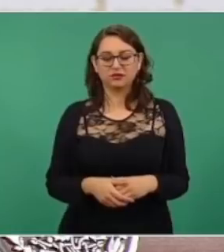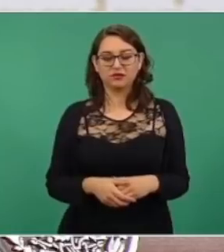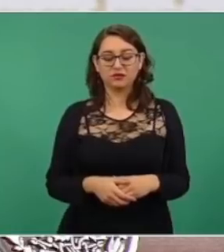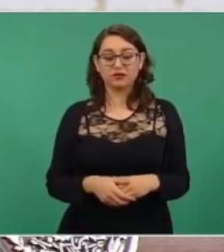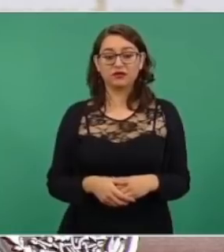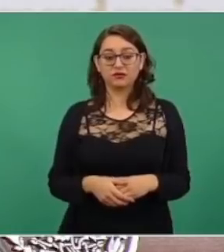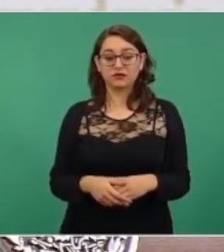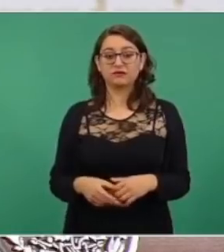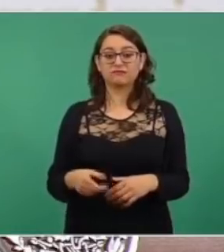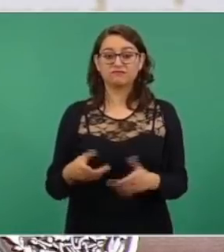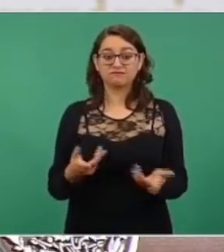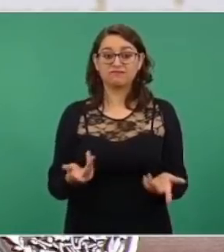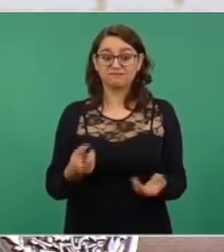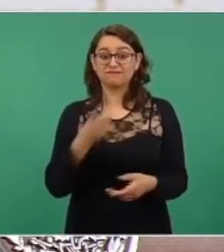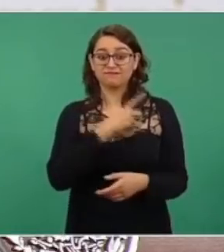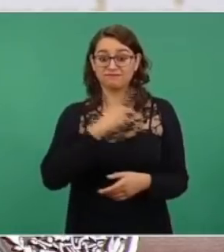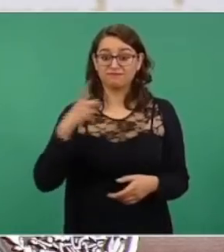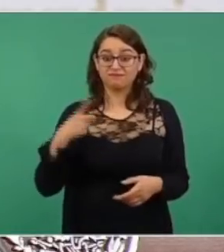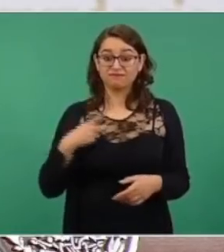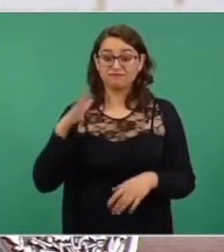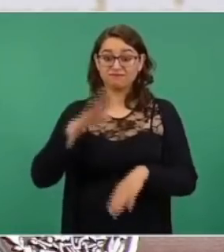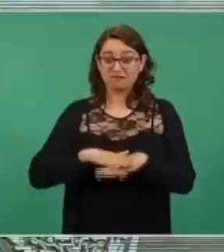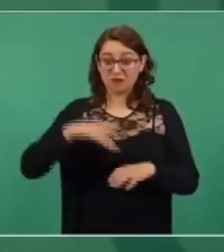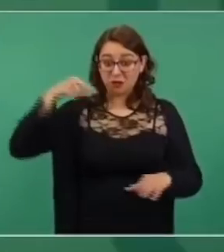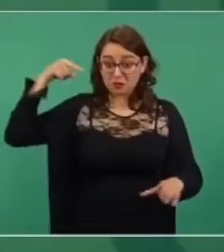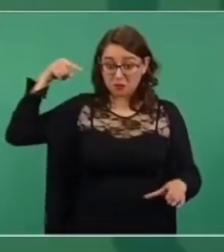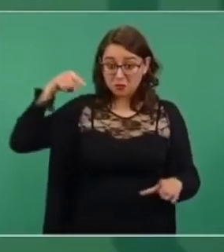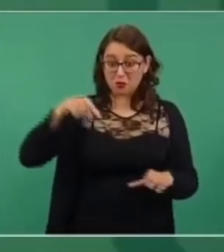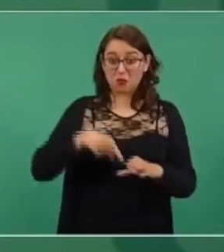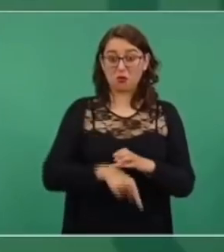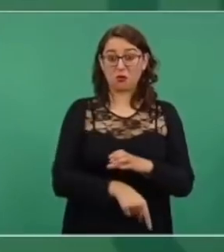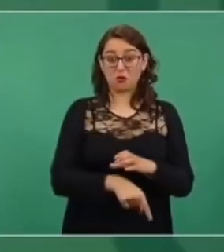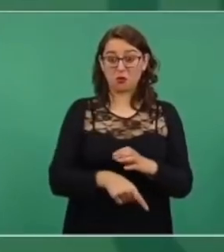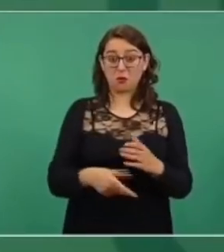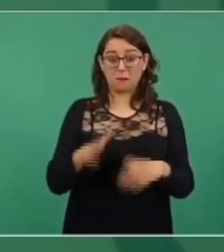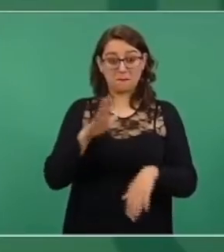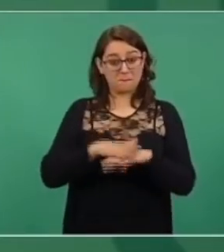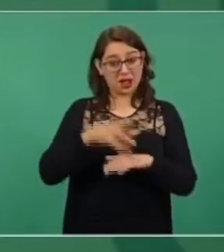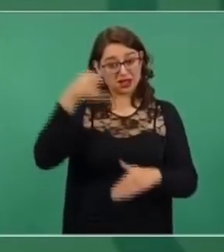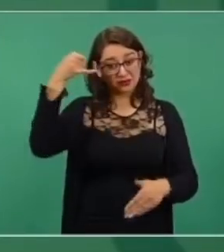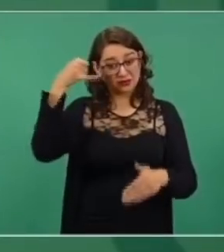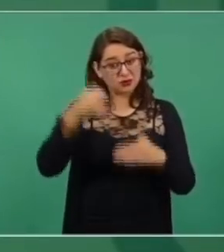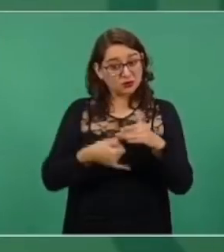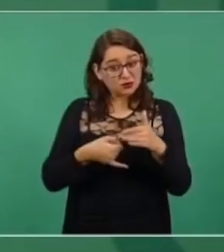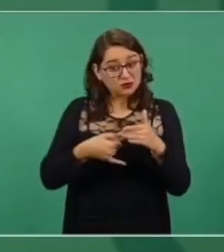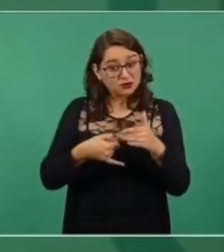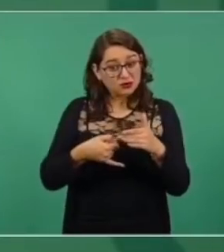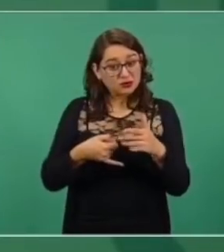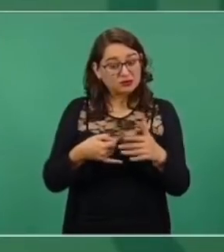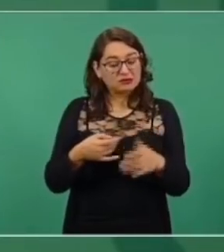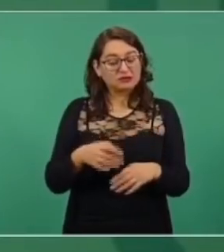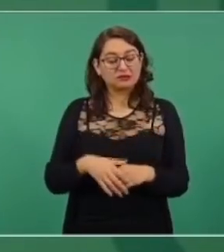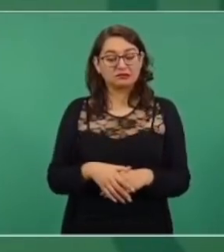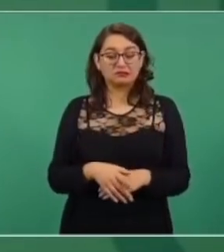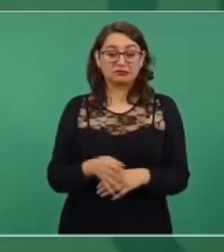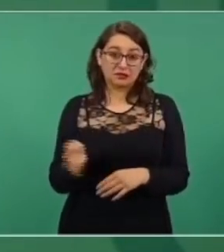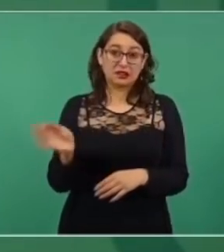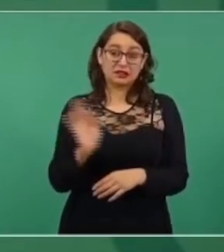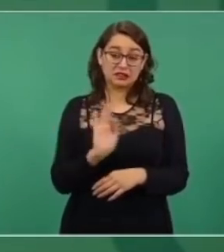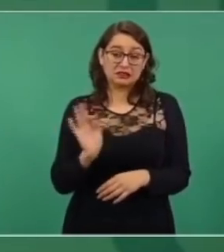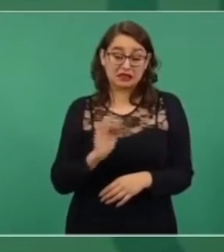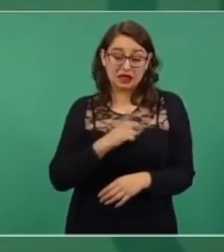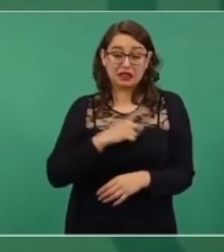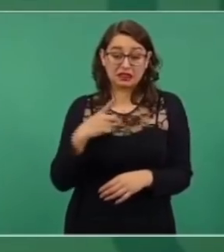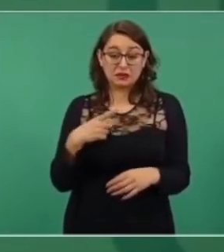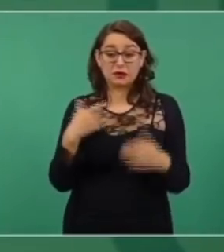Hay que perforar posiblemente a más profundidad de la que se perforó en otros